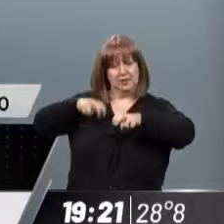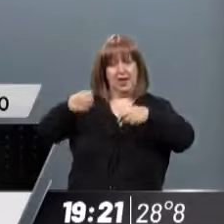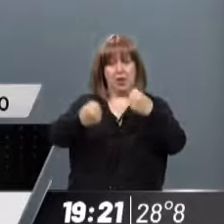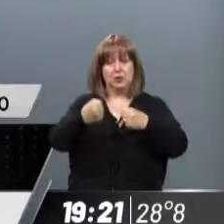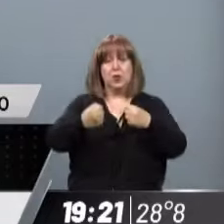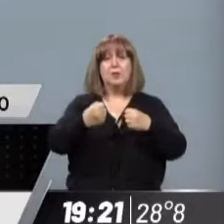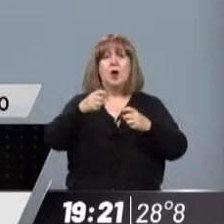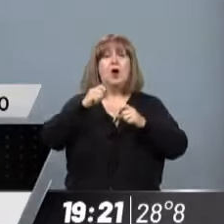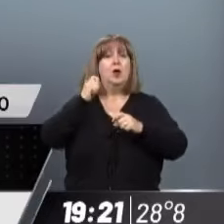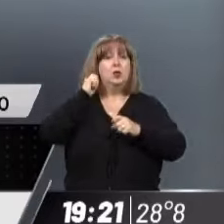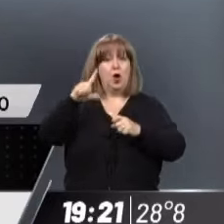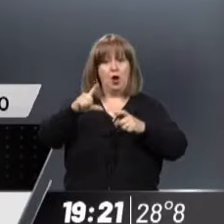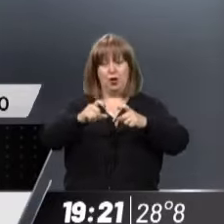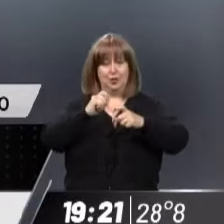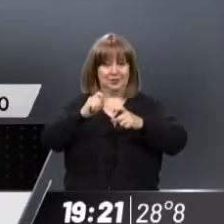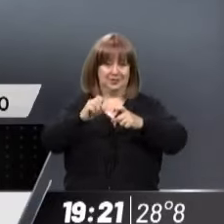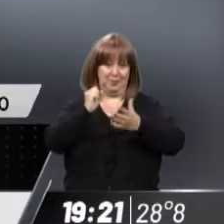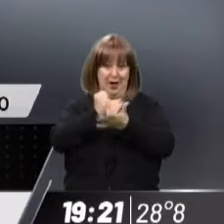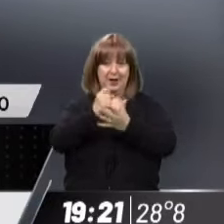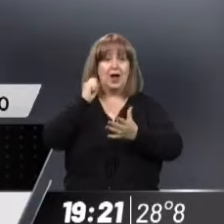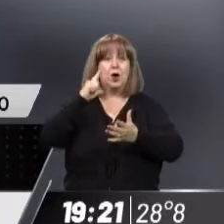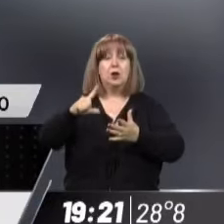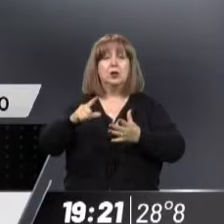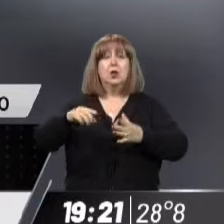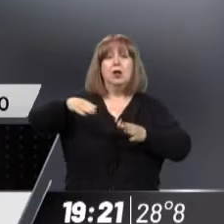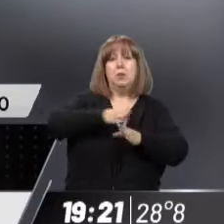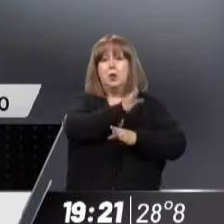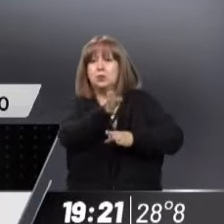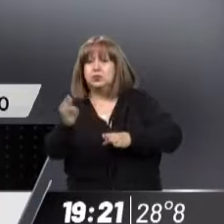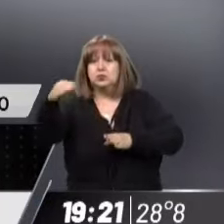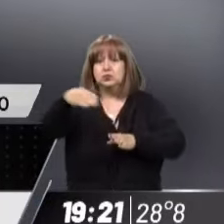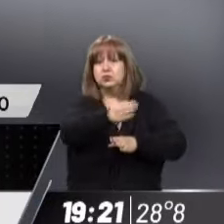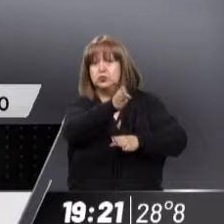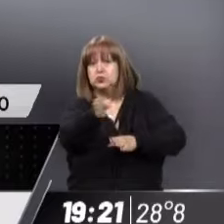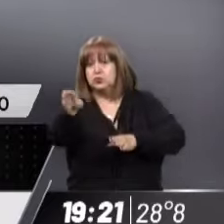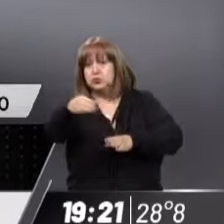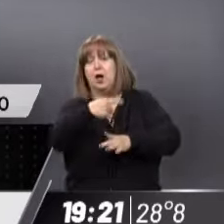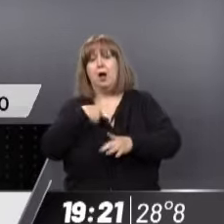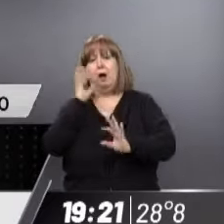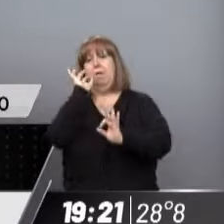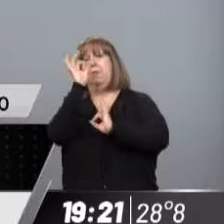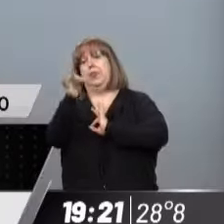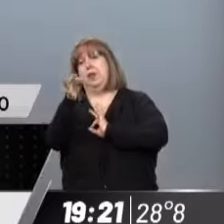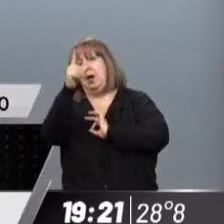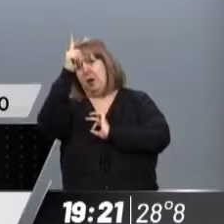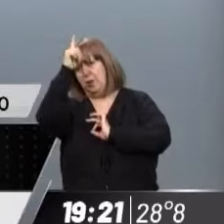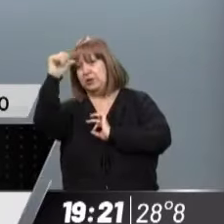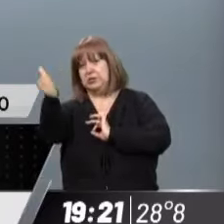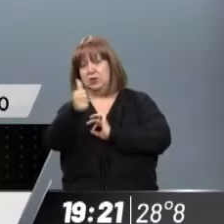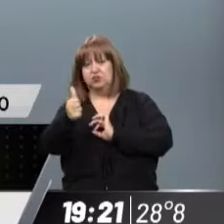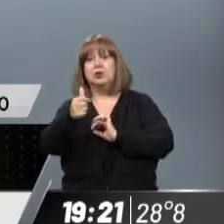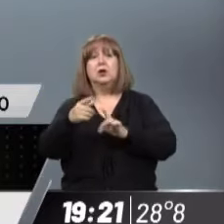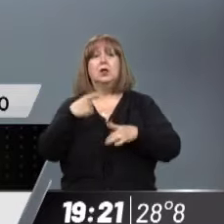un Volkswagen Gol de color gris, circulando en forma zigzagueante, en forma peligrosa, y es por eso que se